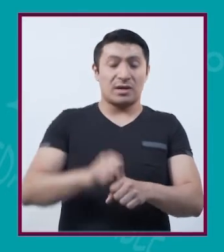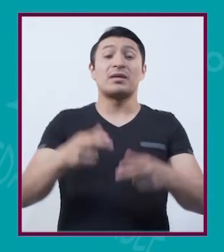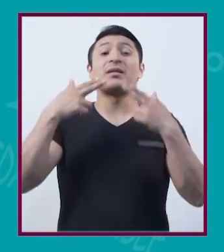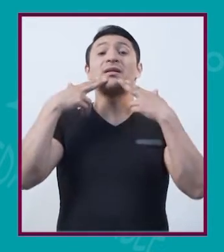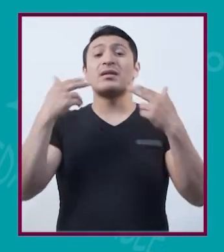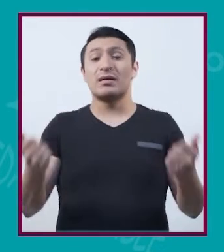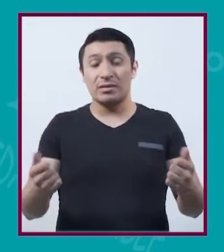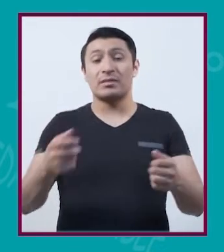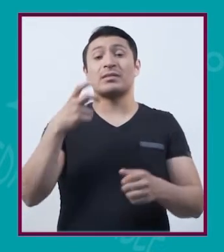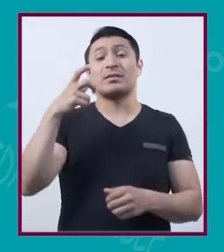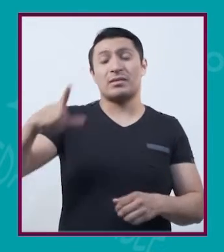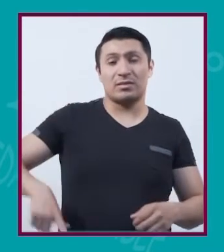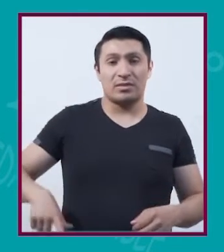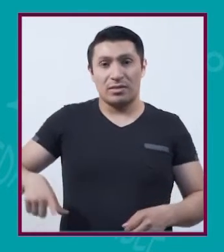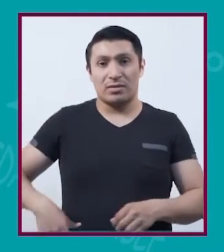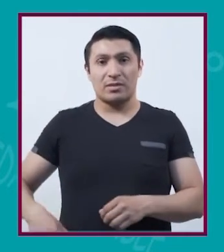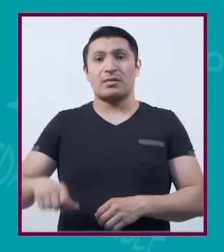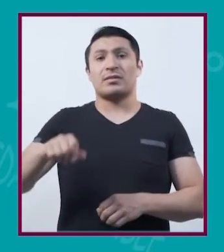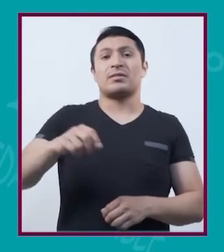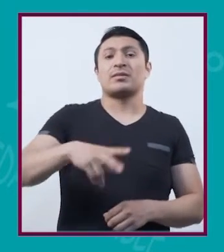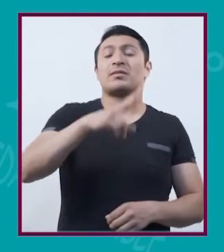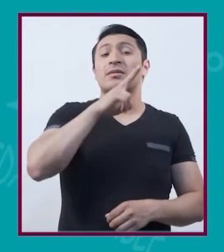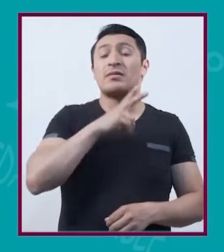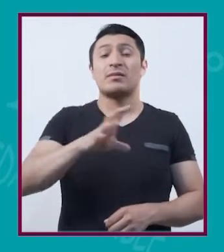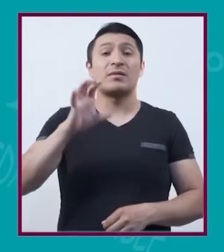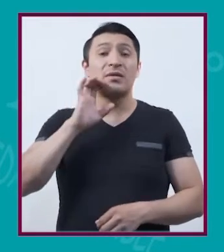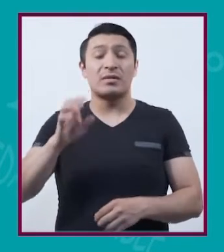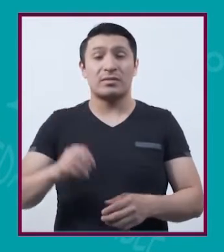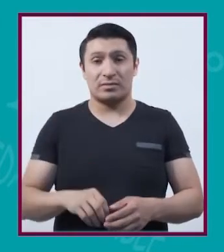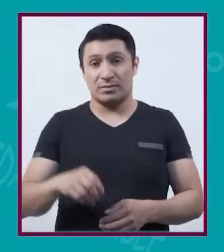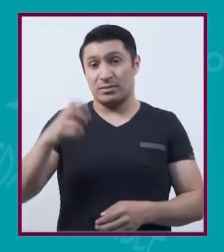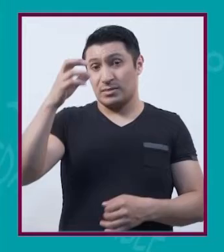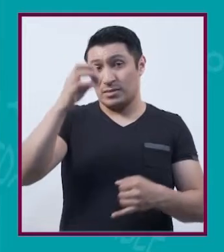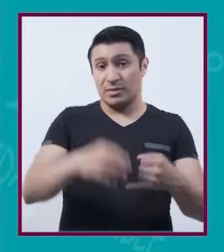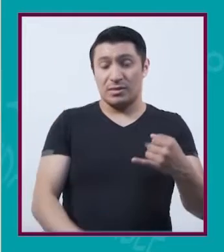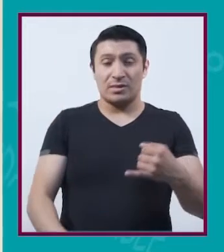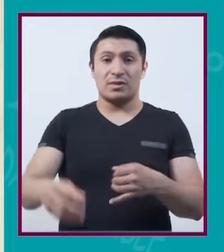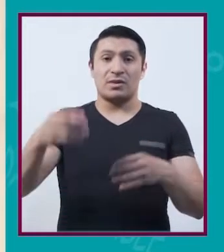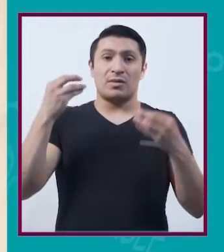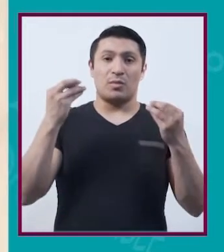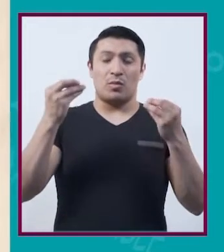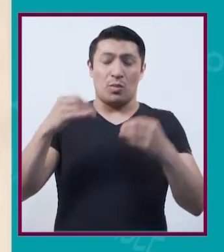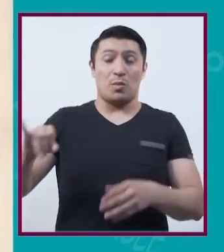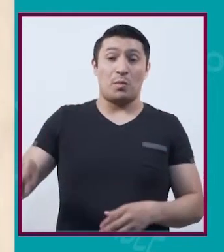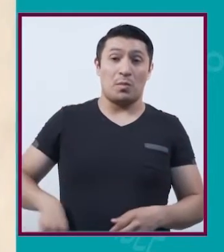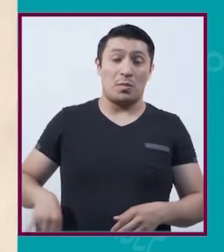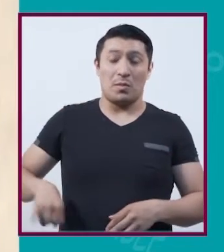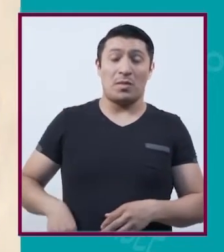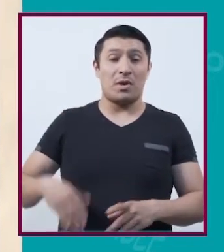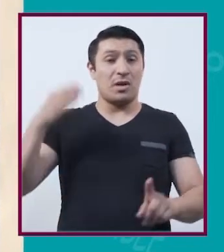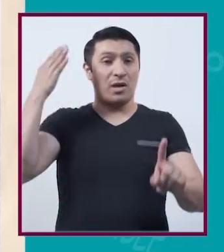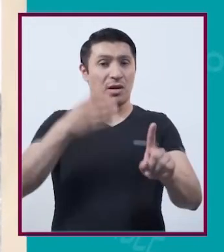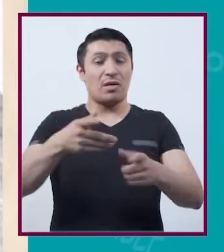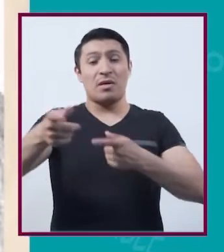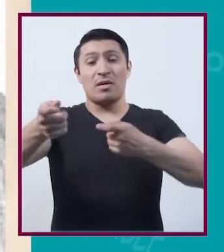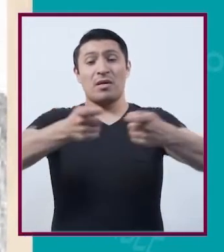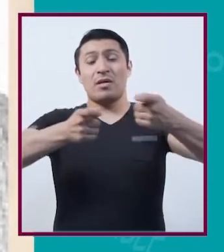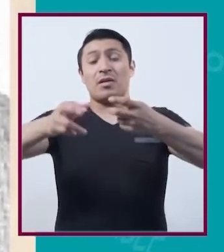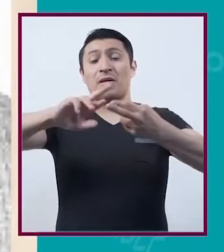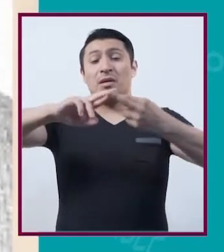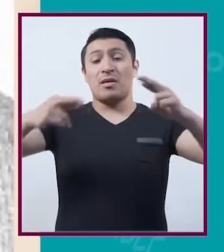Pani, encargado de la Secretaría de Hacienda, en el gobierno de Venustiano Carranza. Este último